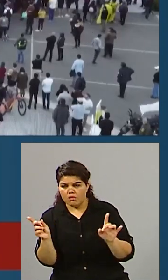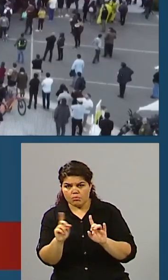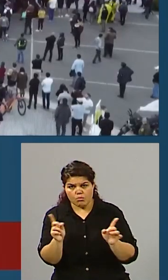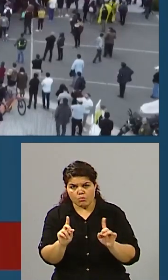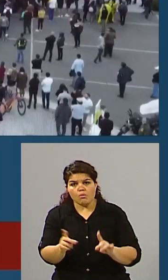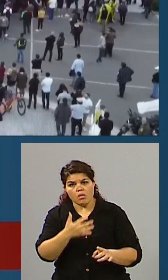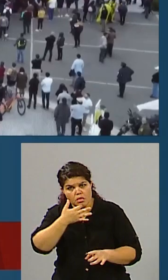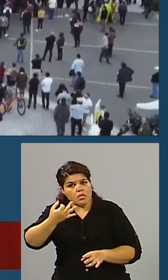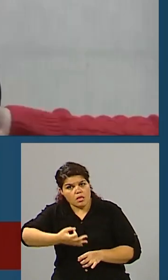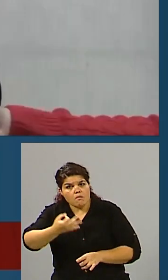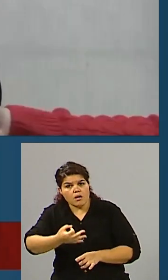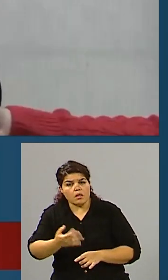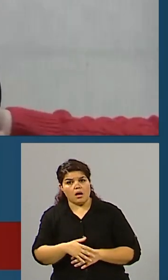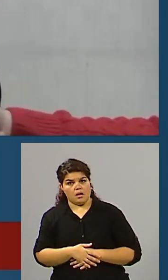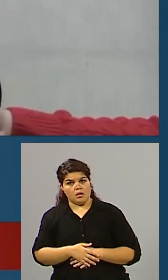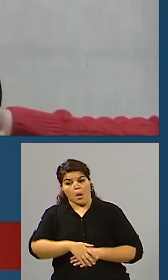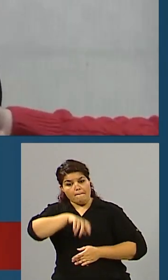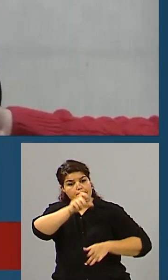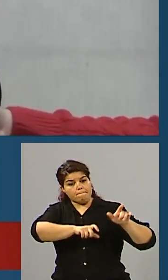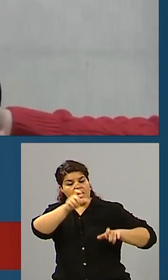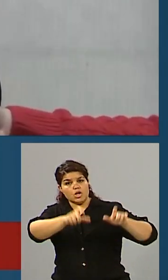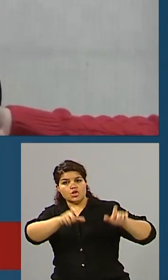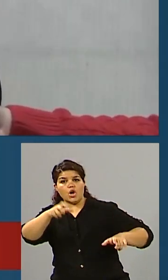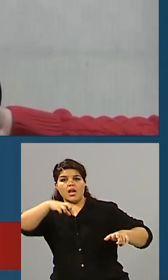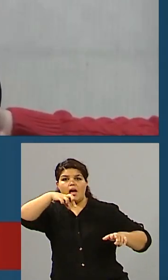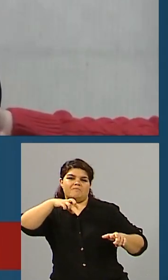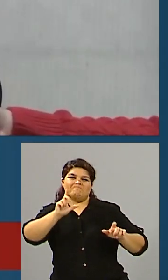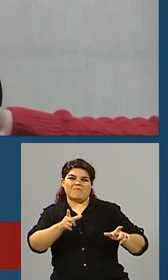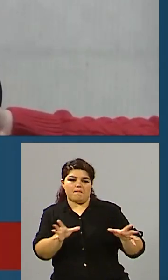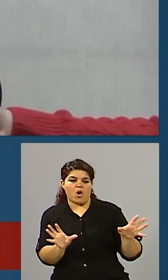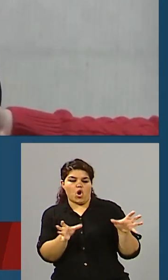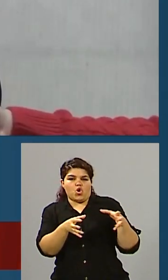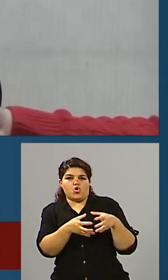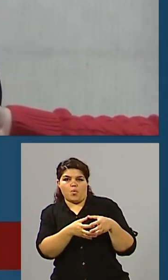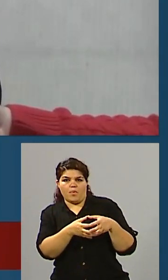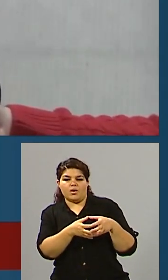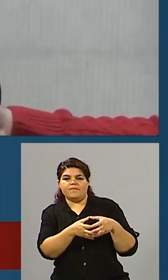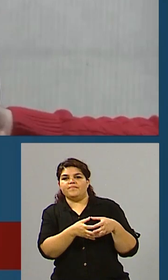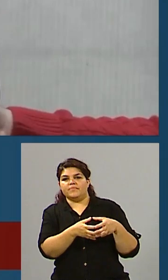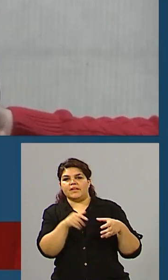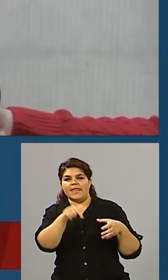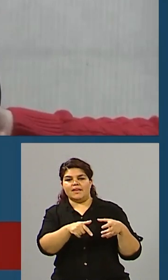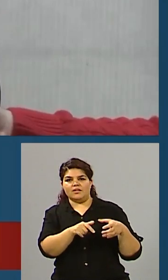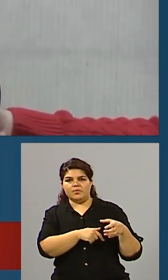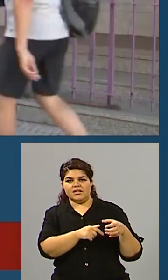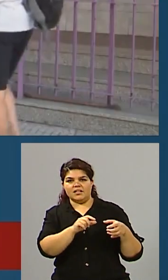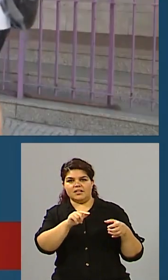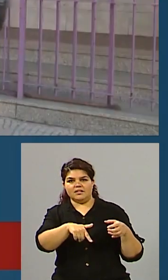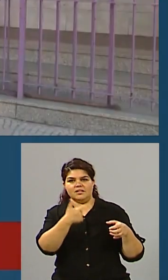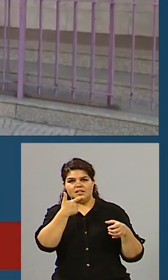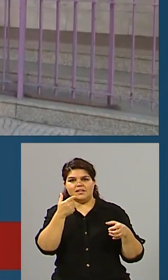estar observando que hay personas que son del propio staff de Schiaretti y que han